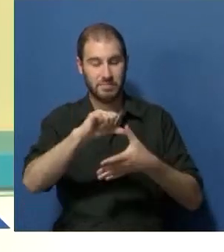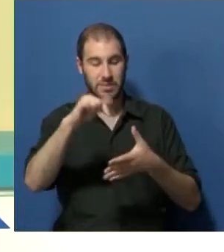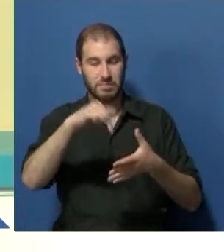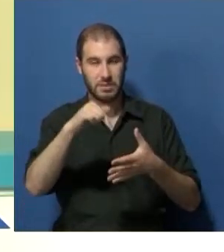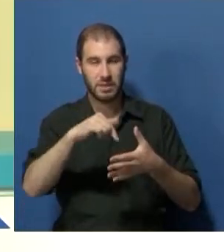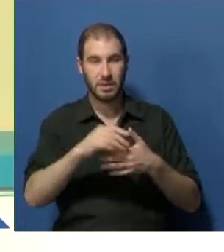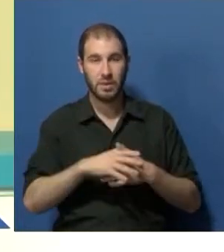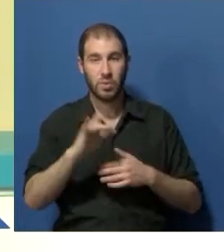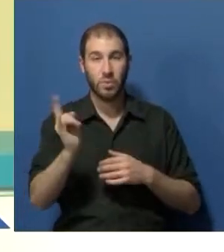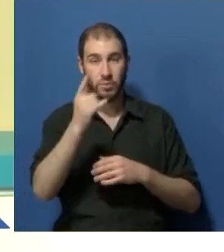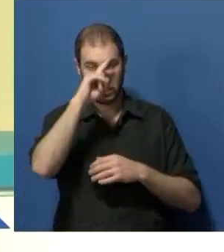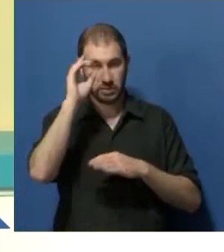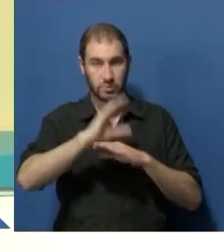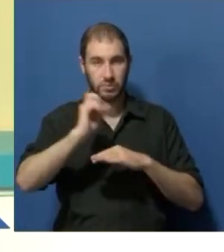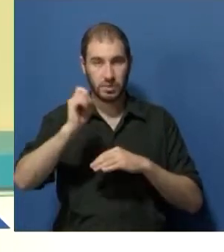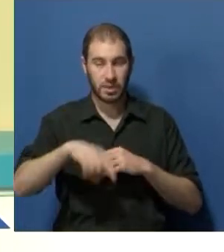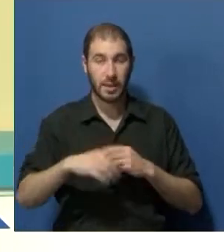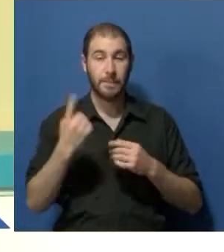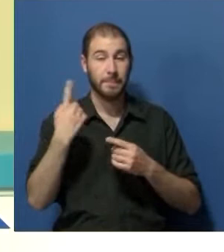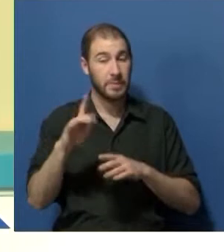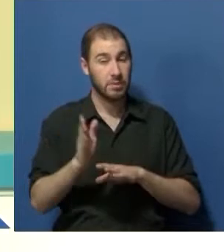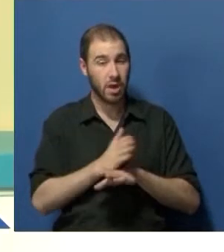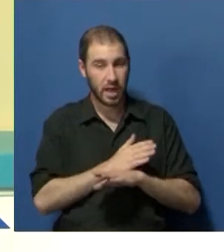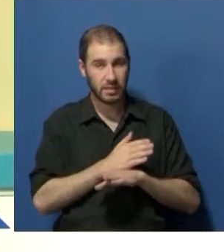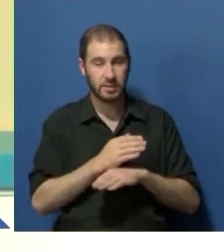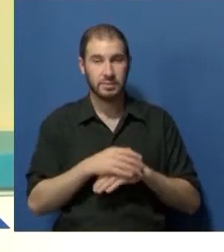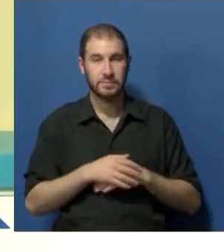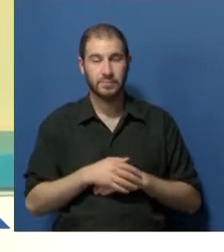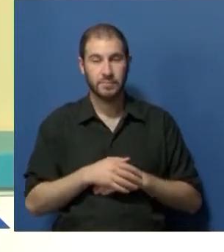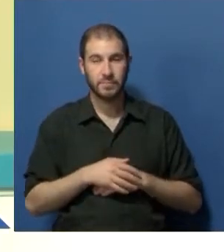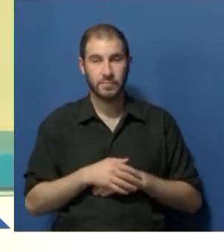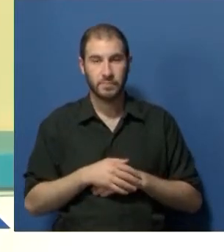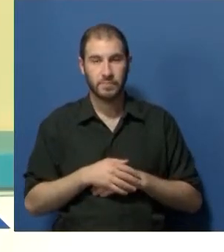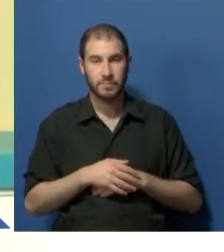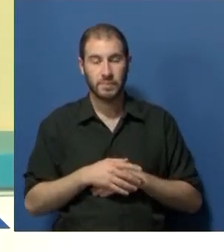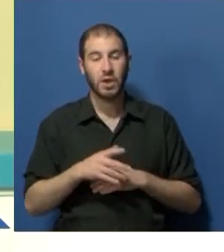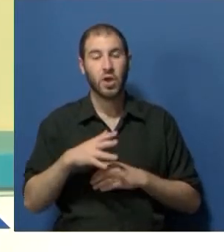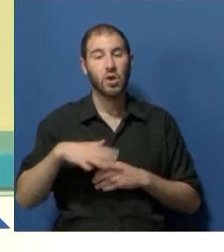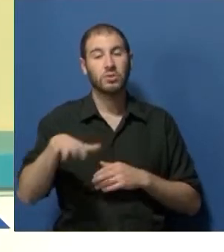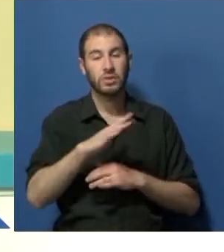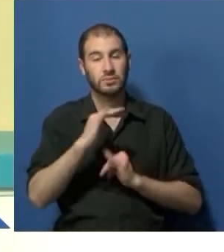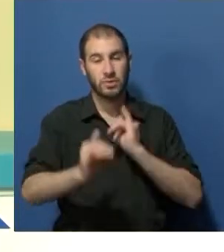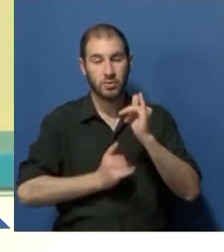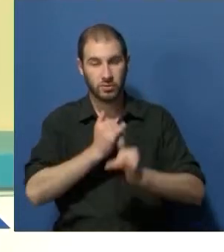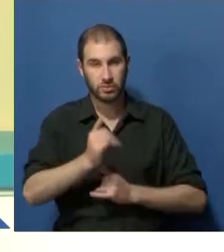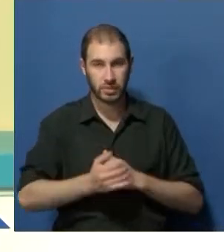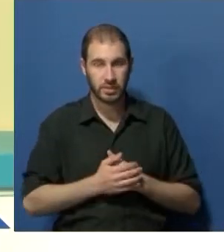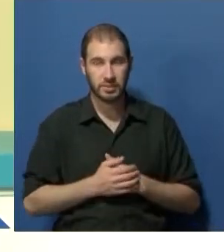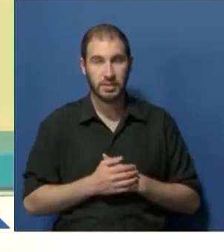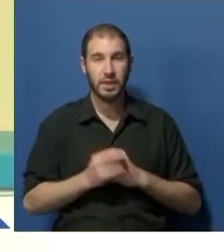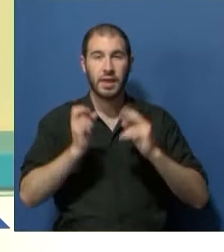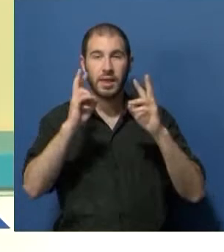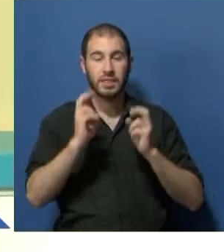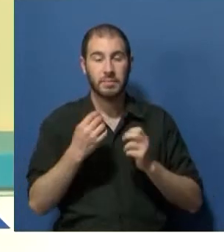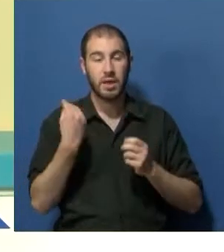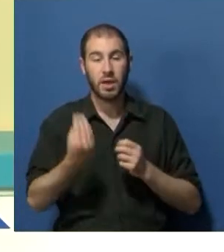de la Universidad Nacional de Cuyo, pero antes quiero generar un contexto, un entorno respecto de la